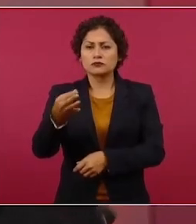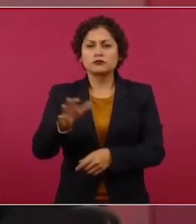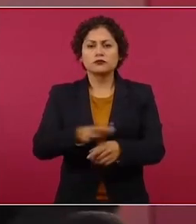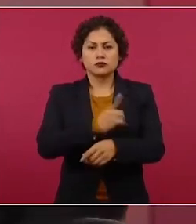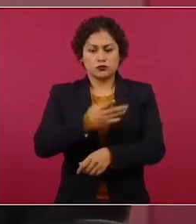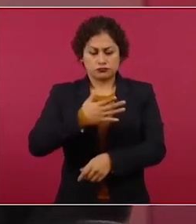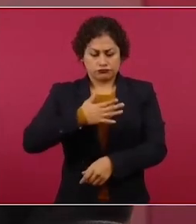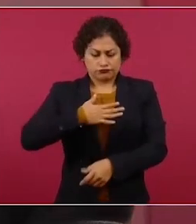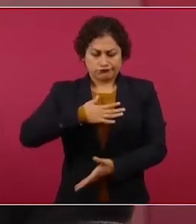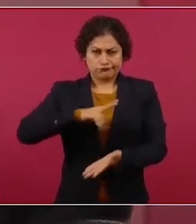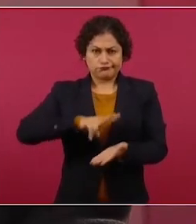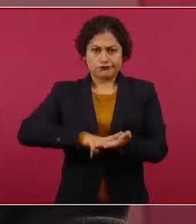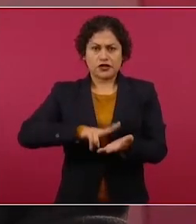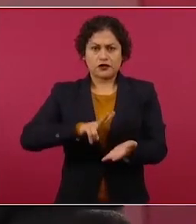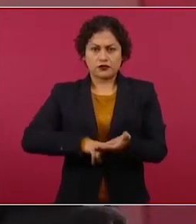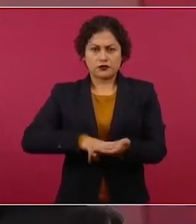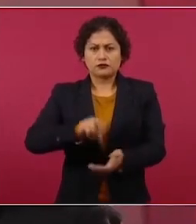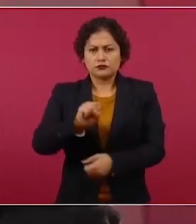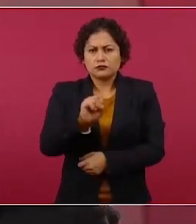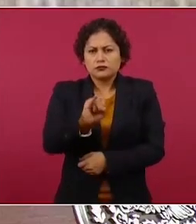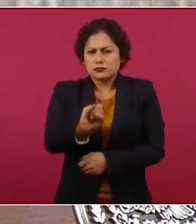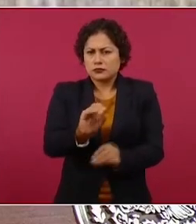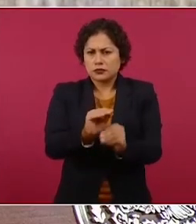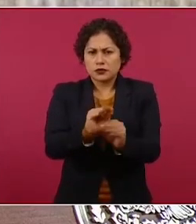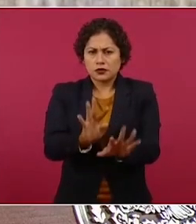porque tenemos diferencias, son